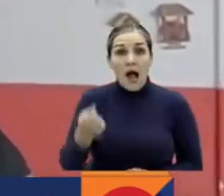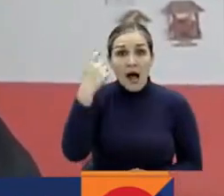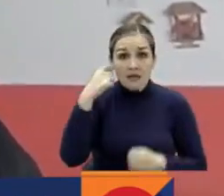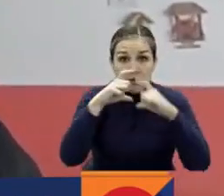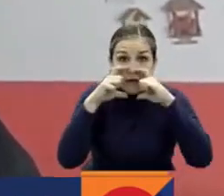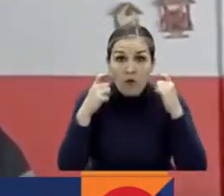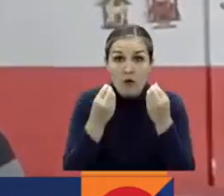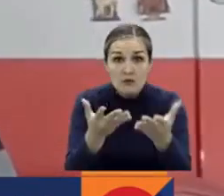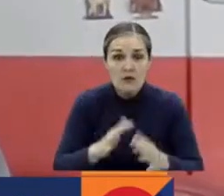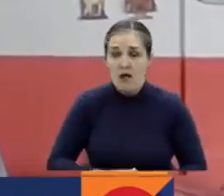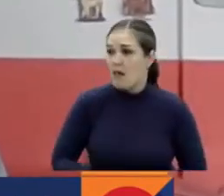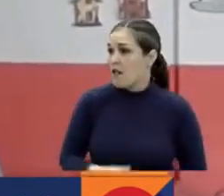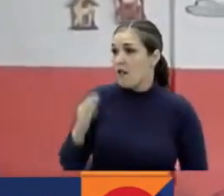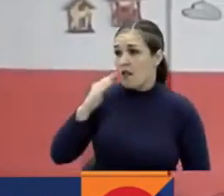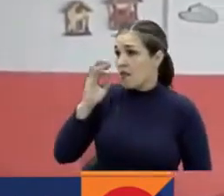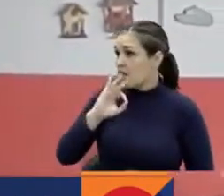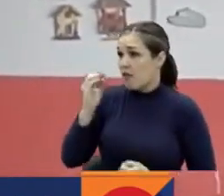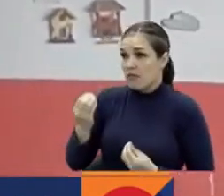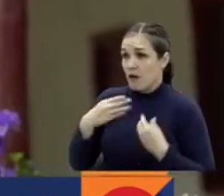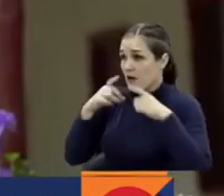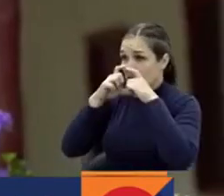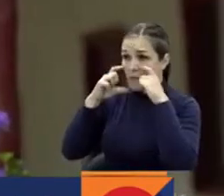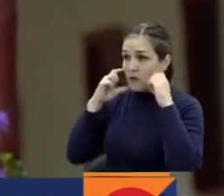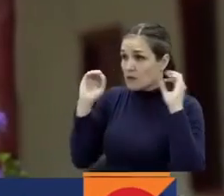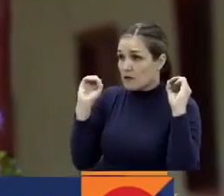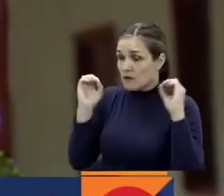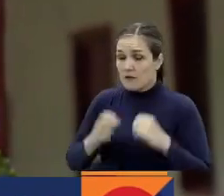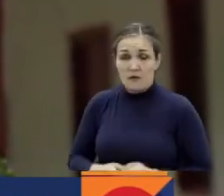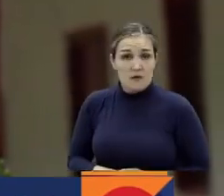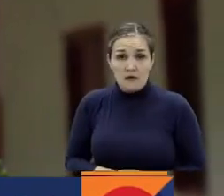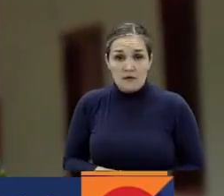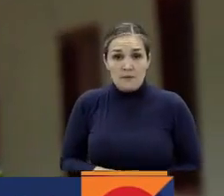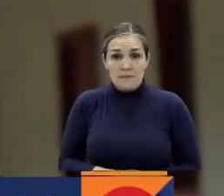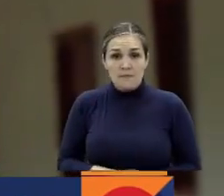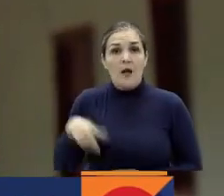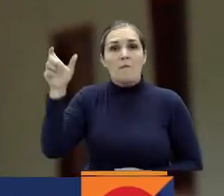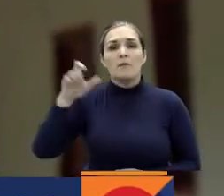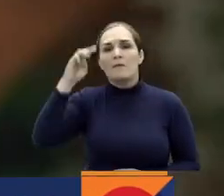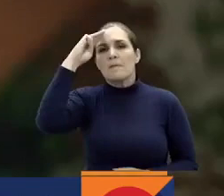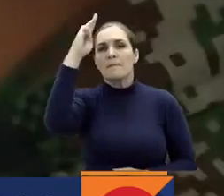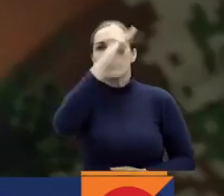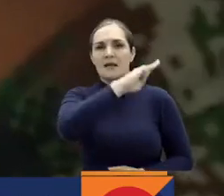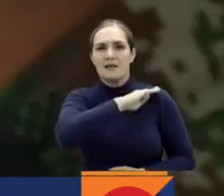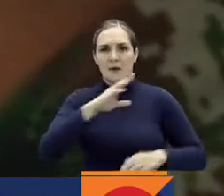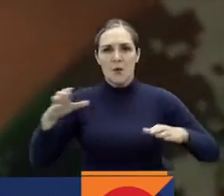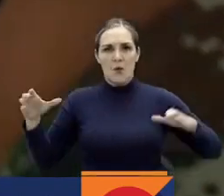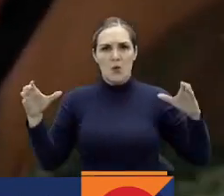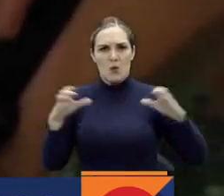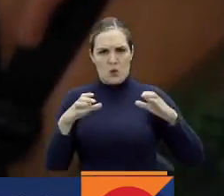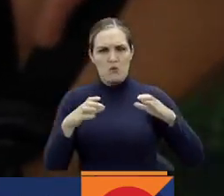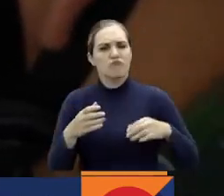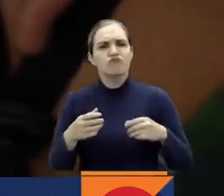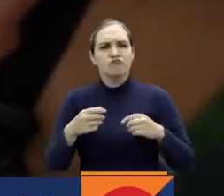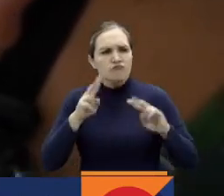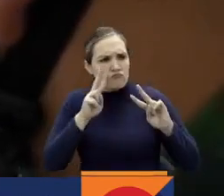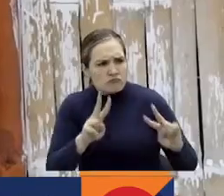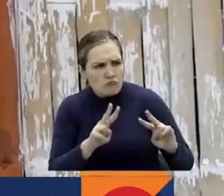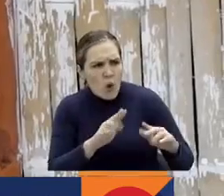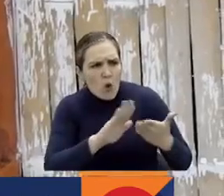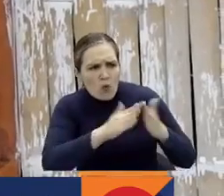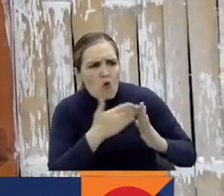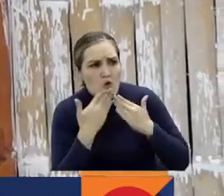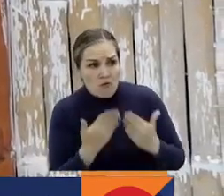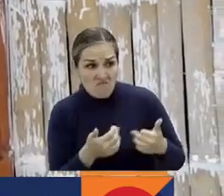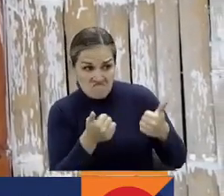No entregaron nada. ¿No los entregaron? Los hombres del Batallón de Ingenieros Militares verifican la preparación de la comunidad para